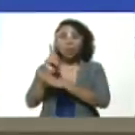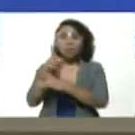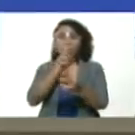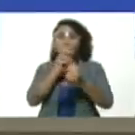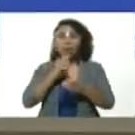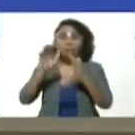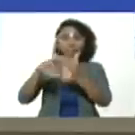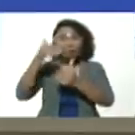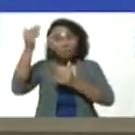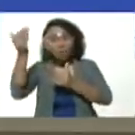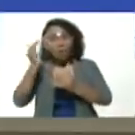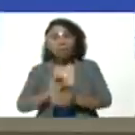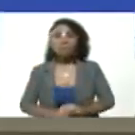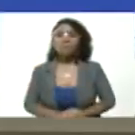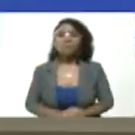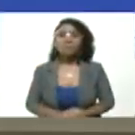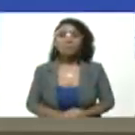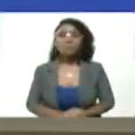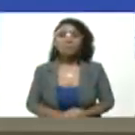en el extranjero.